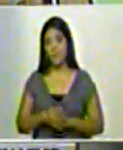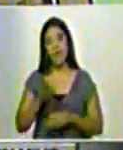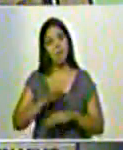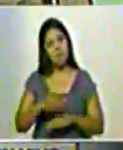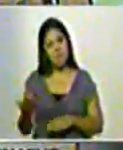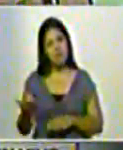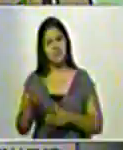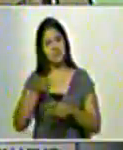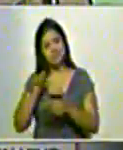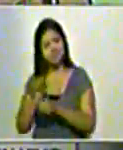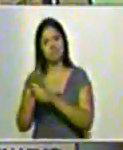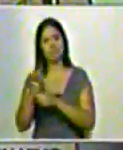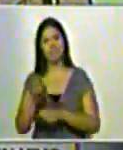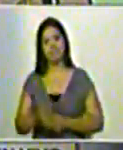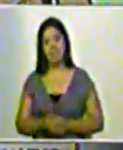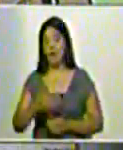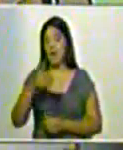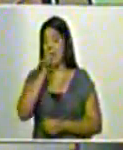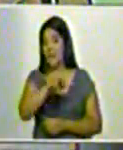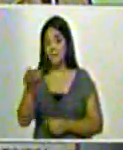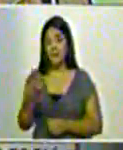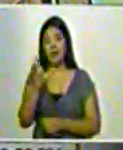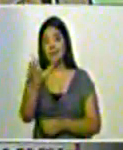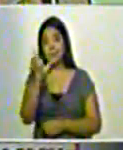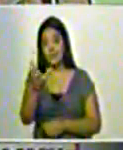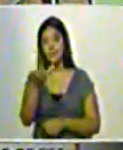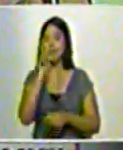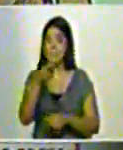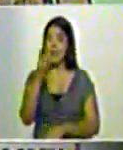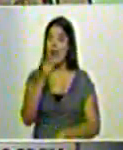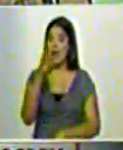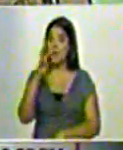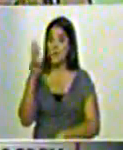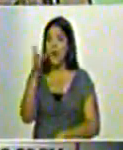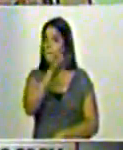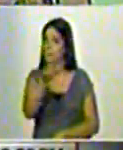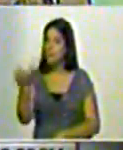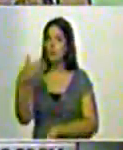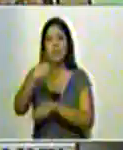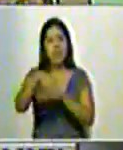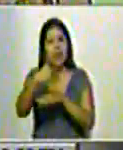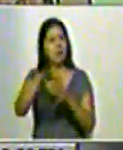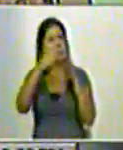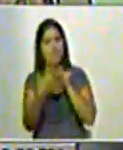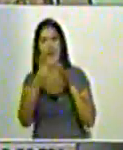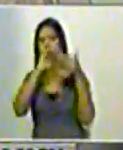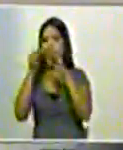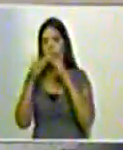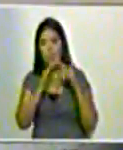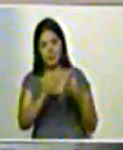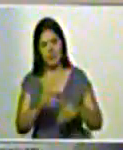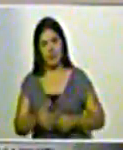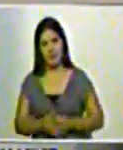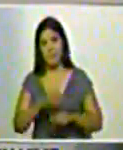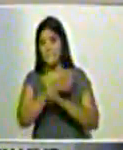ataca a los militantes del PSUV y del Gran Polo Patriótico, nuestra gente, a la gente de la calle, de los barrios, de las comunidades. Pero